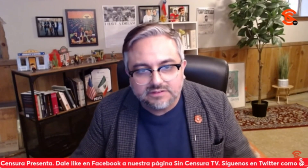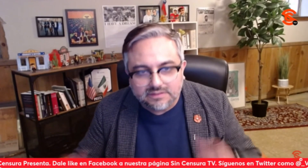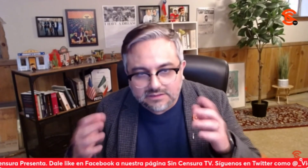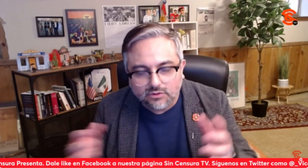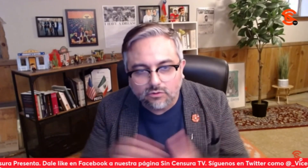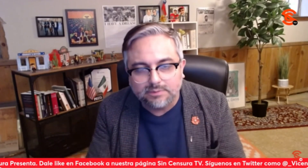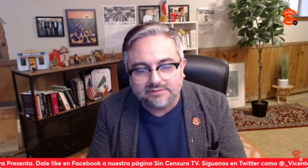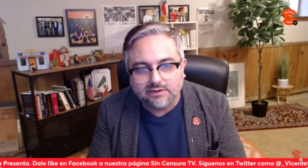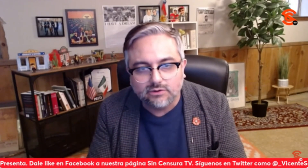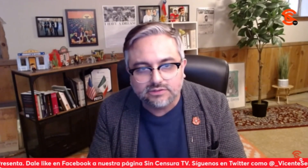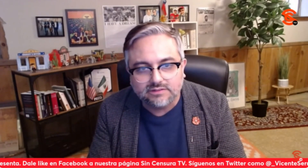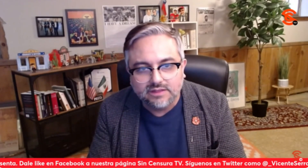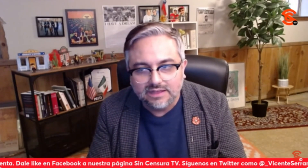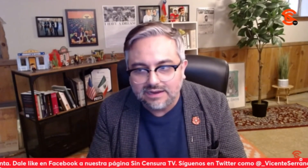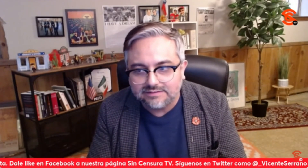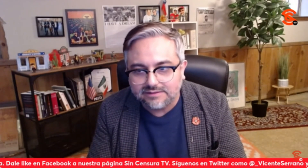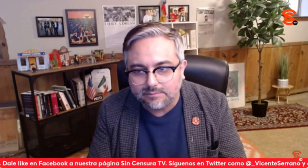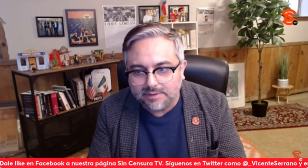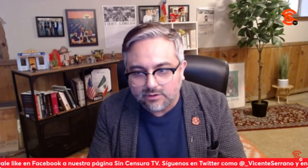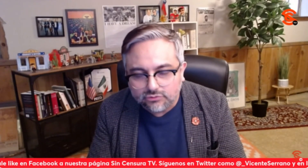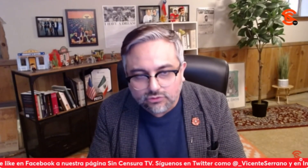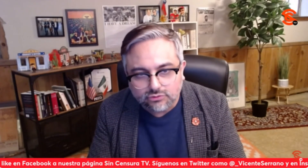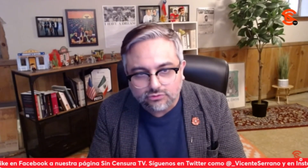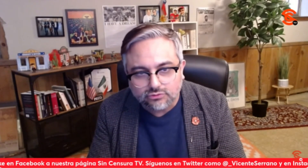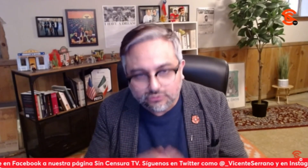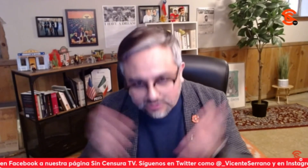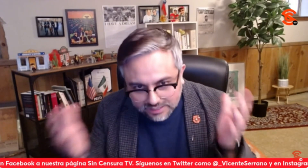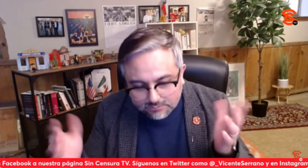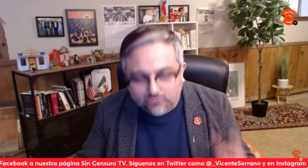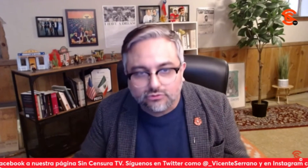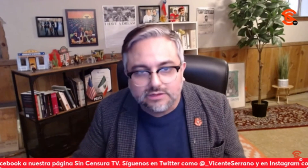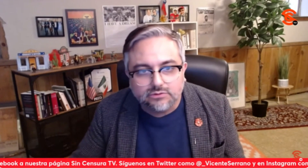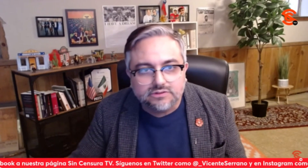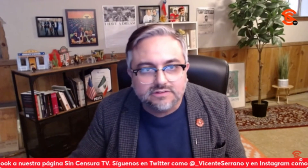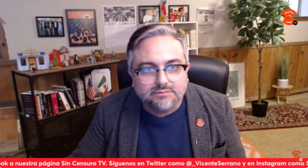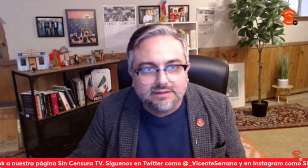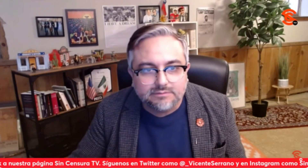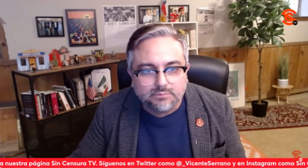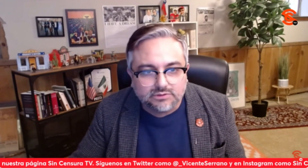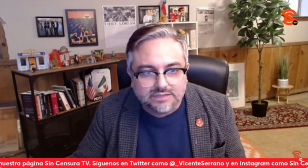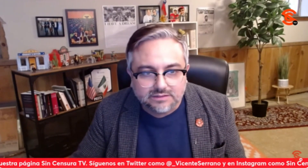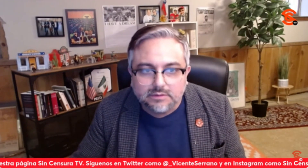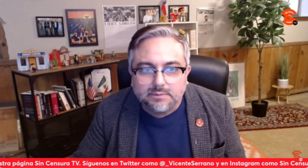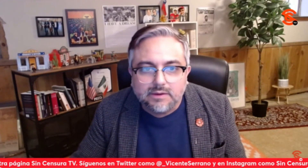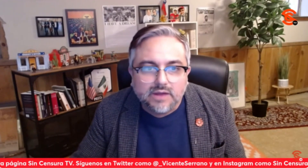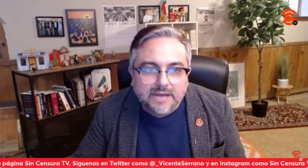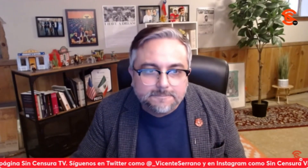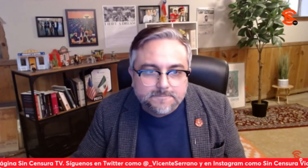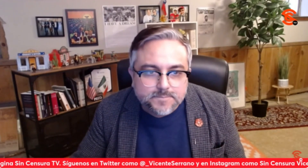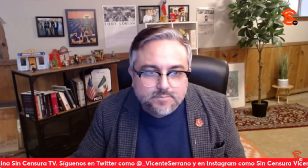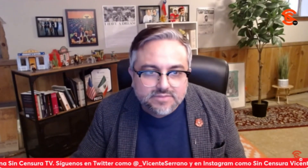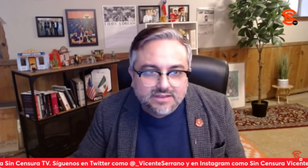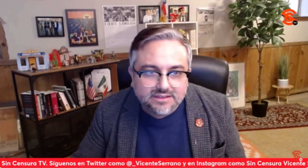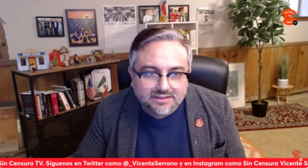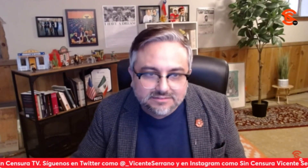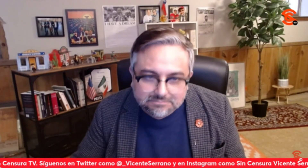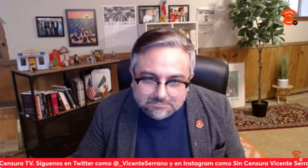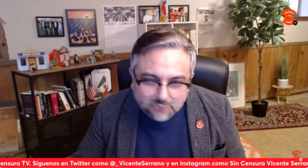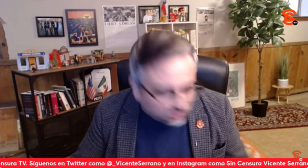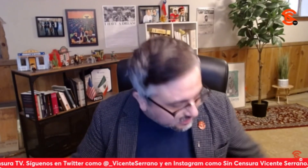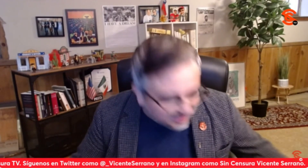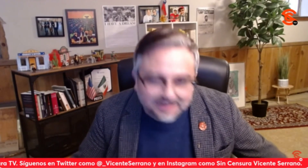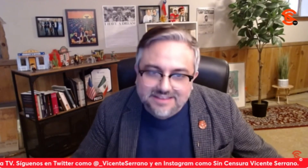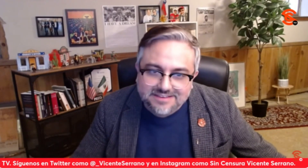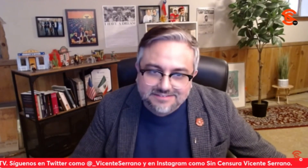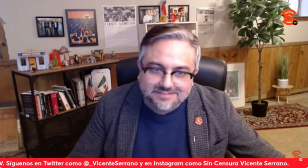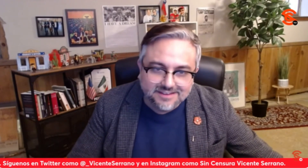hemos decidido compartirle a usted las que para nosotros consideramos son las noticias más importantes. Bien, en primer lugar,